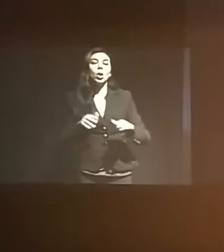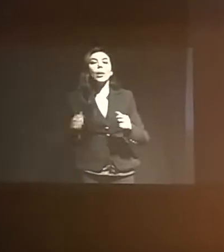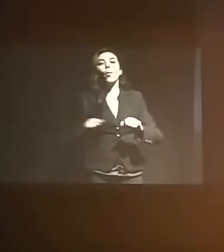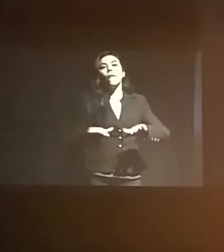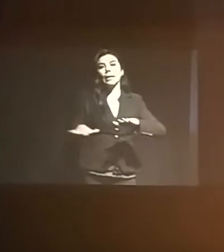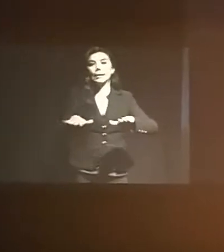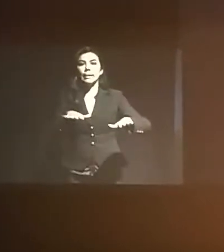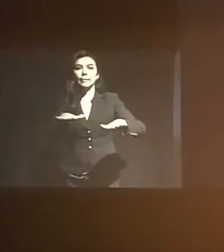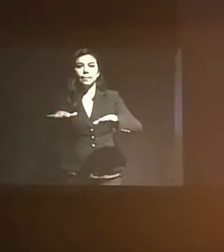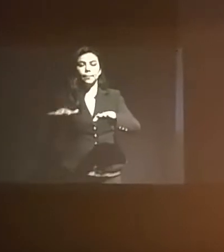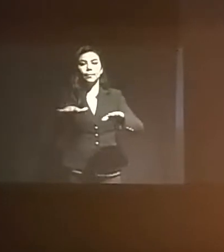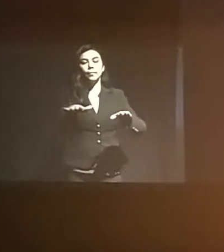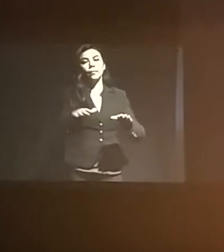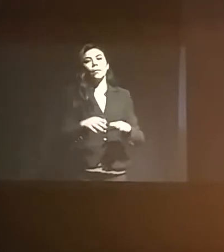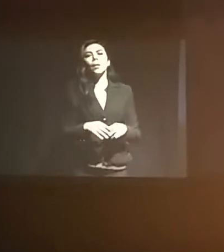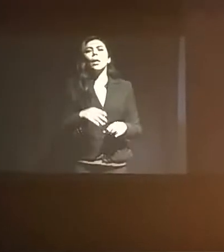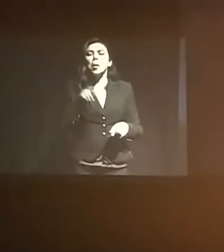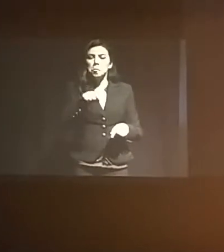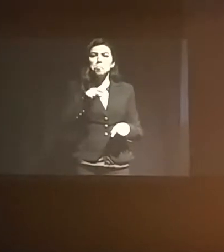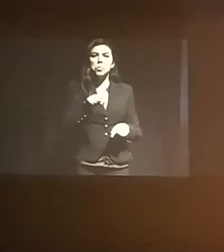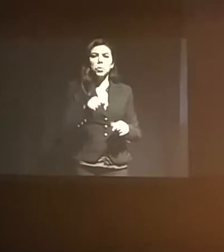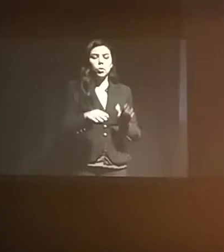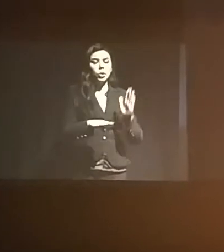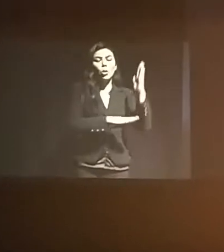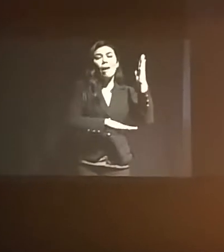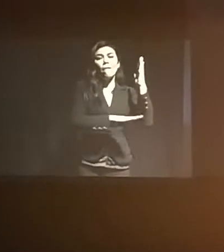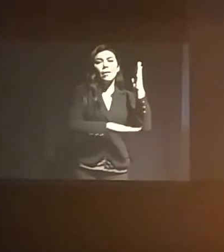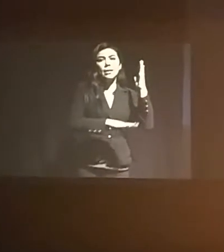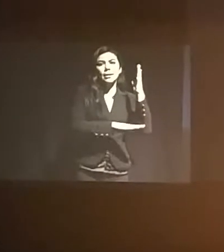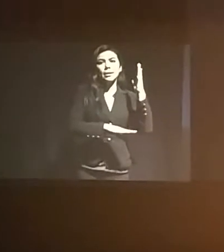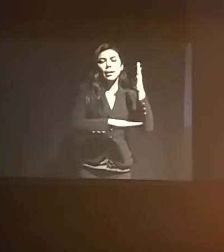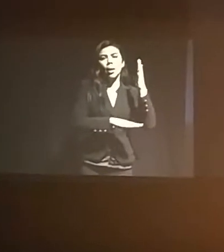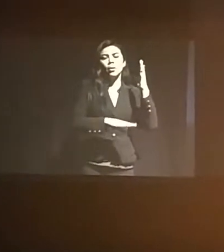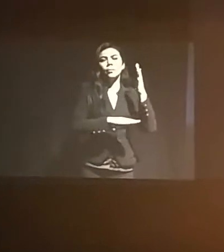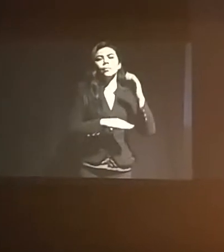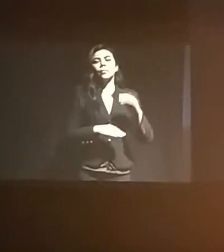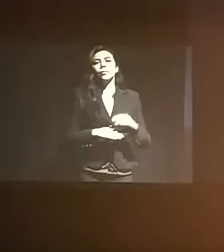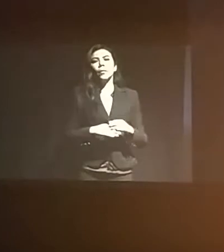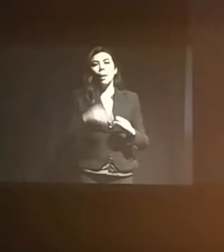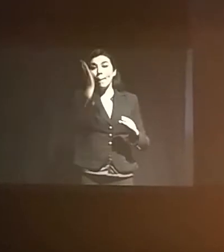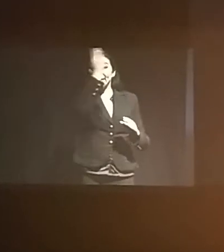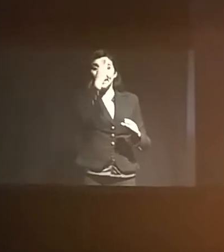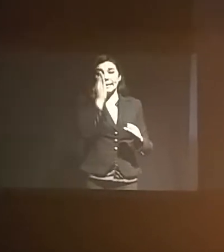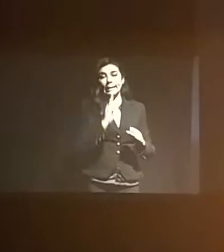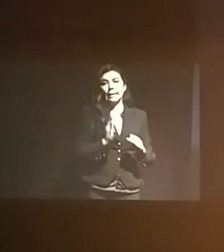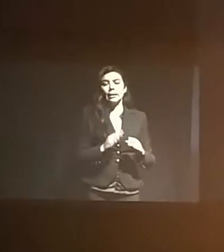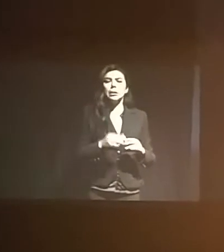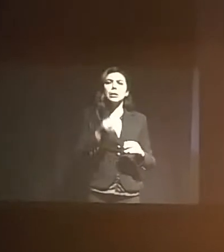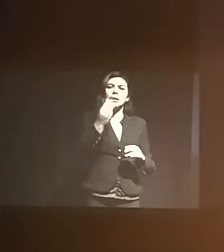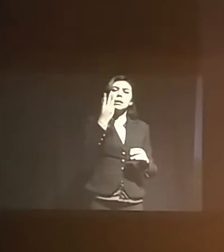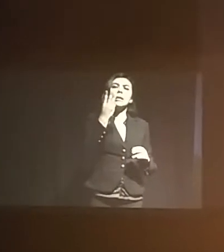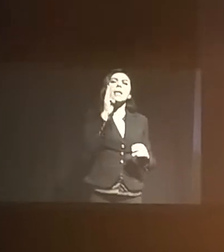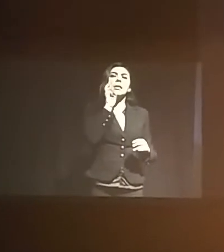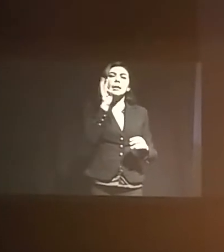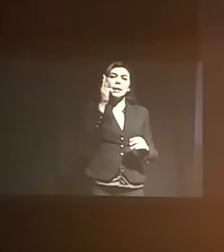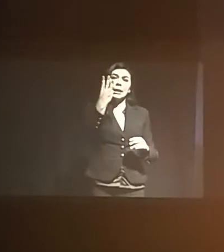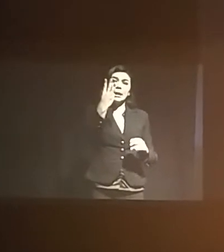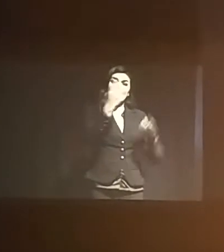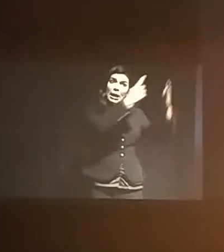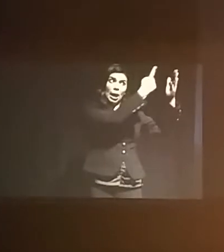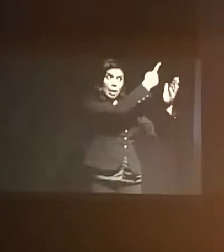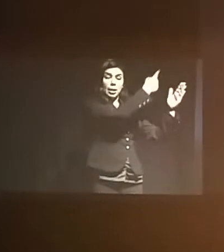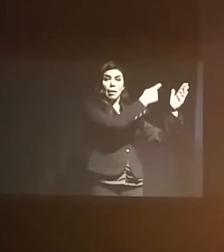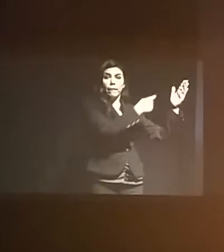desplazamiento. Esto está basado sobre la norma brasileña, que lo tiene así incorporado, y tiene esos tres otros gráficos como público